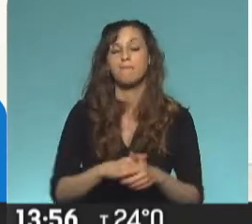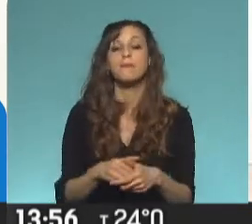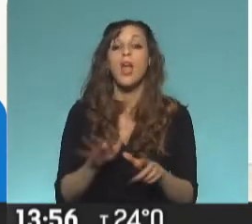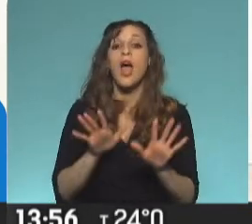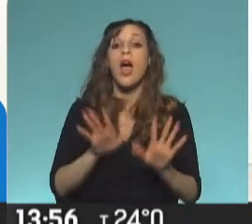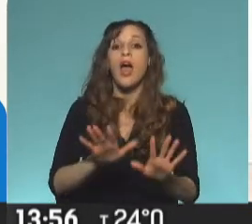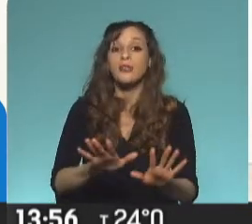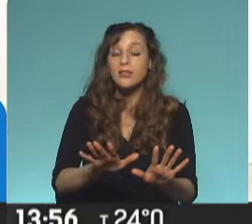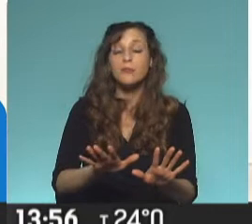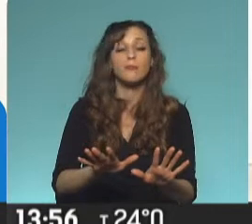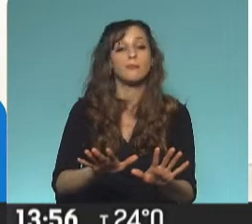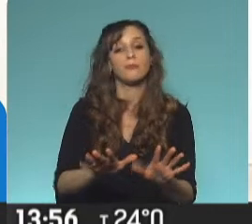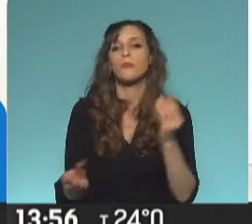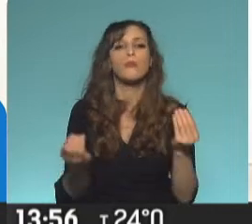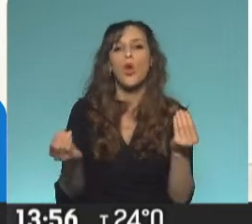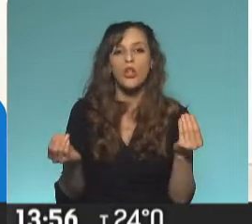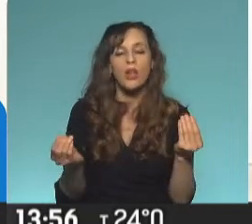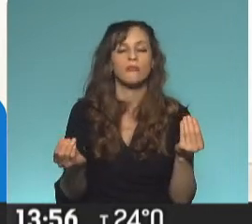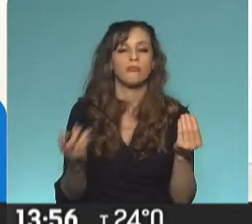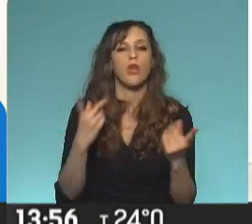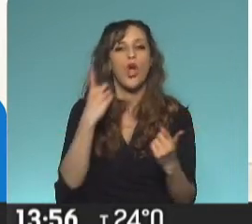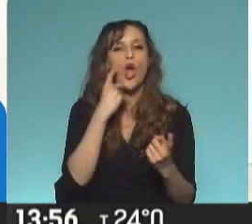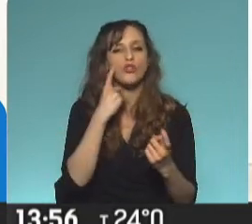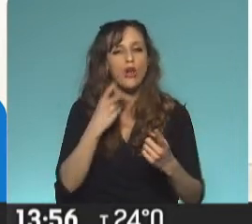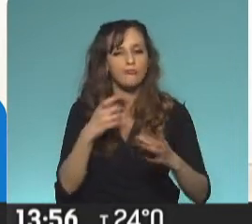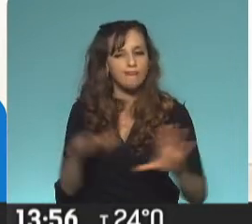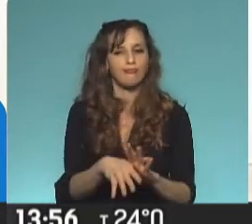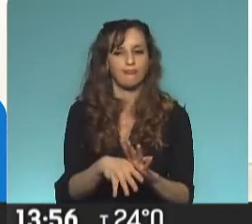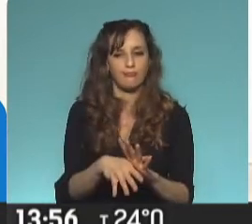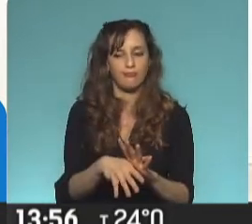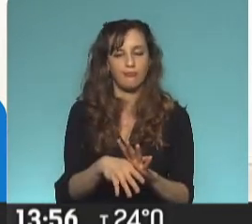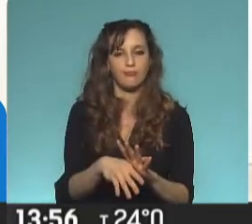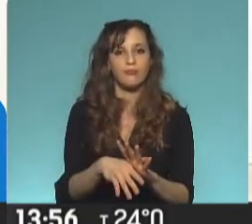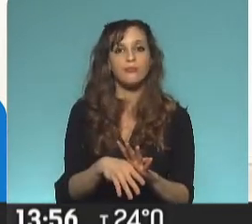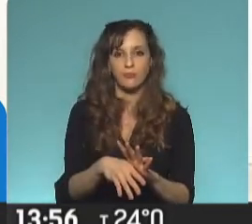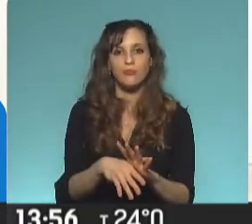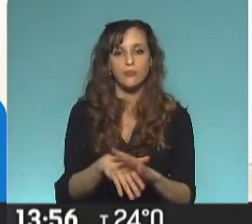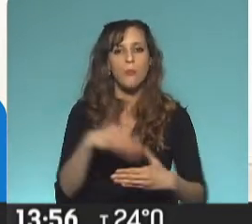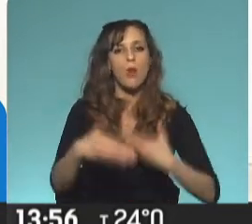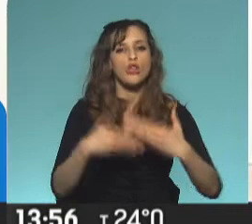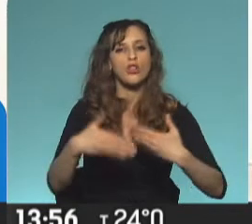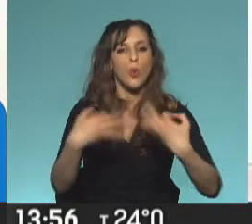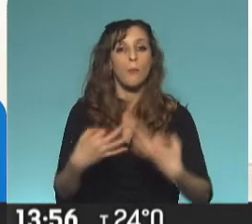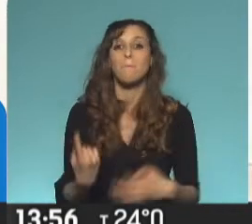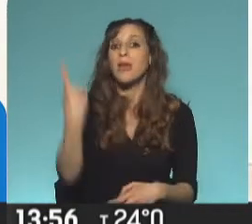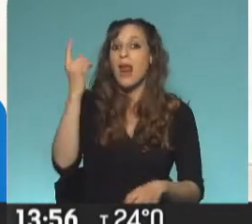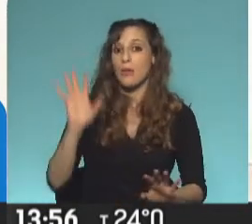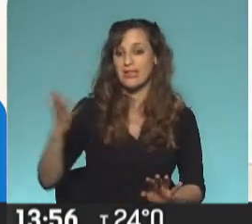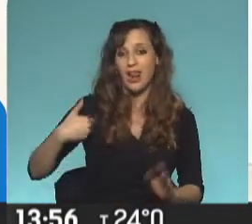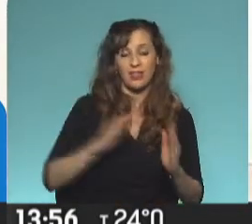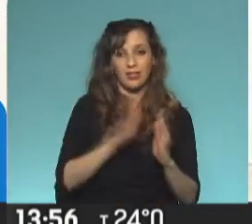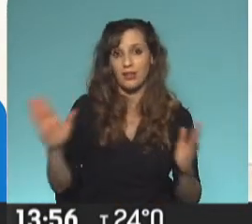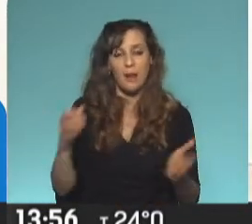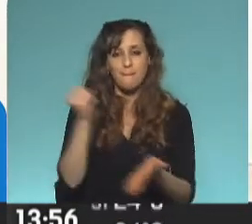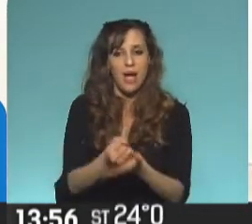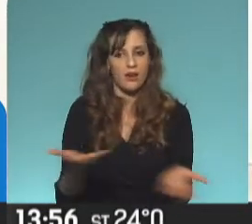es controlar de la manera más precisa posible un proceso de vacunación que nunca se hizo nunca se vacunó